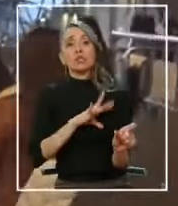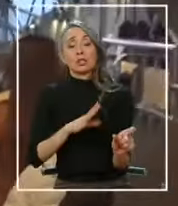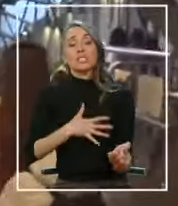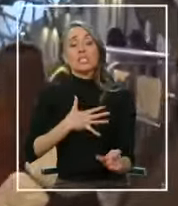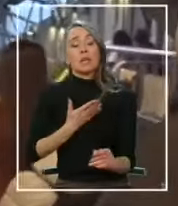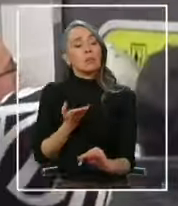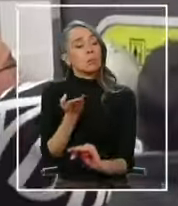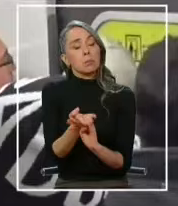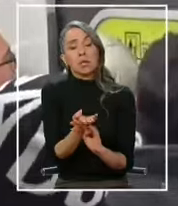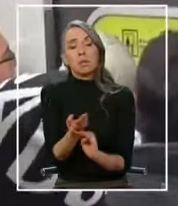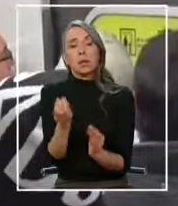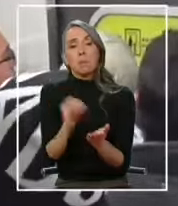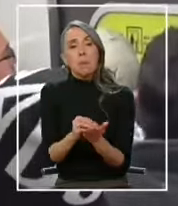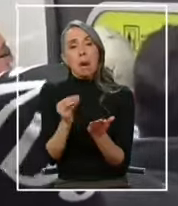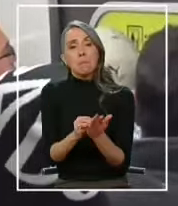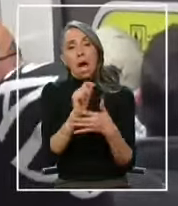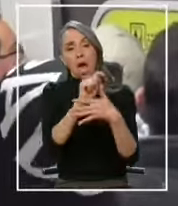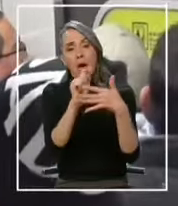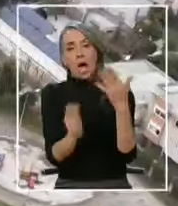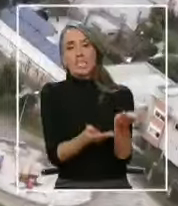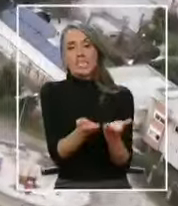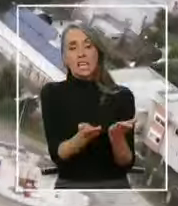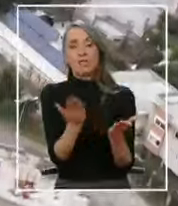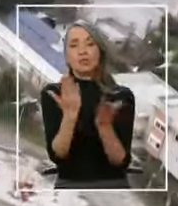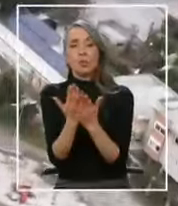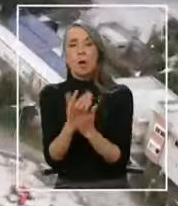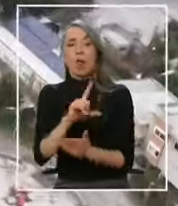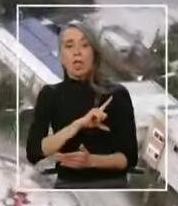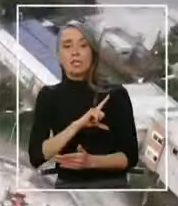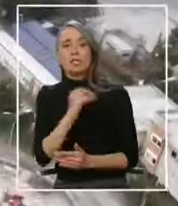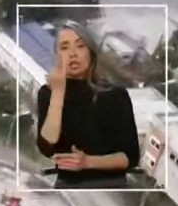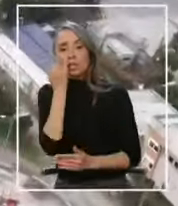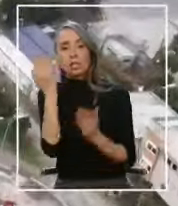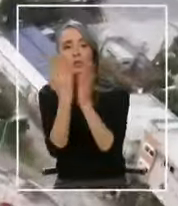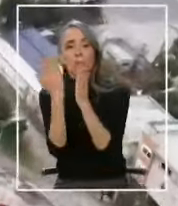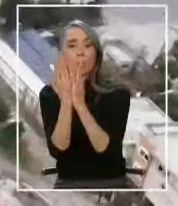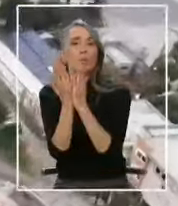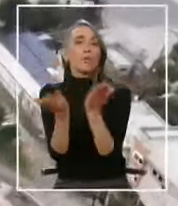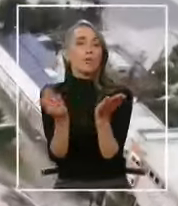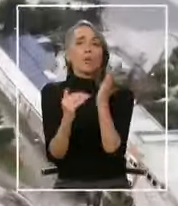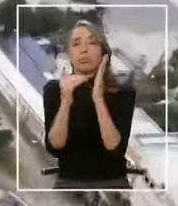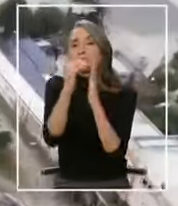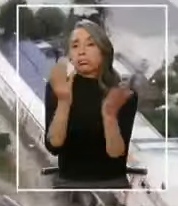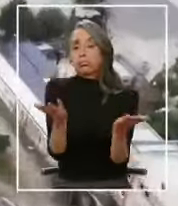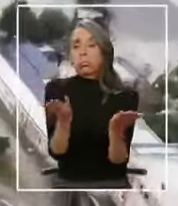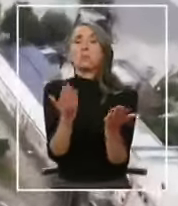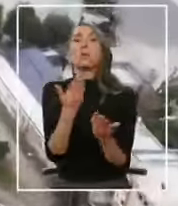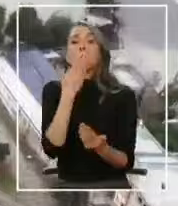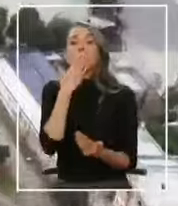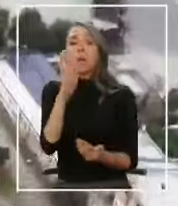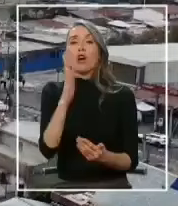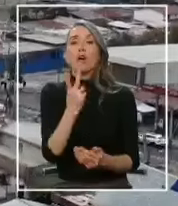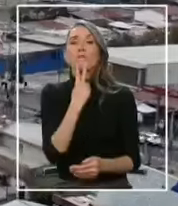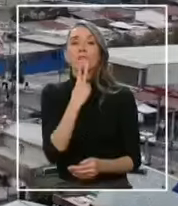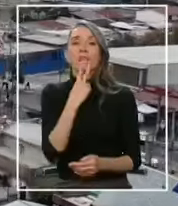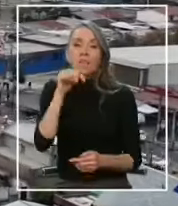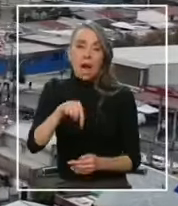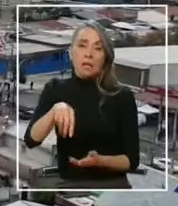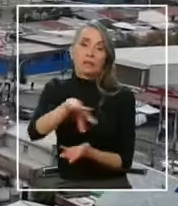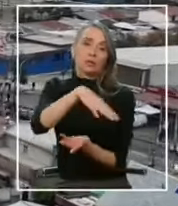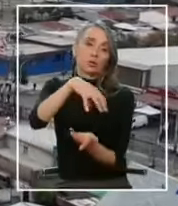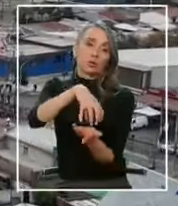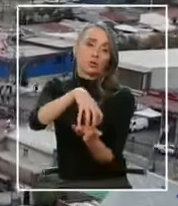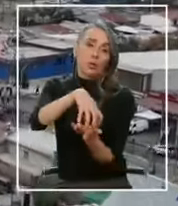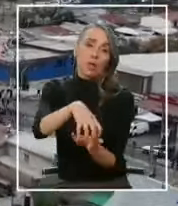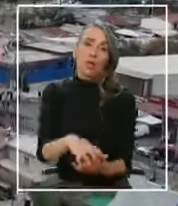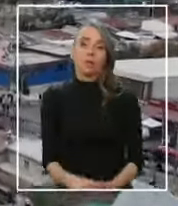que claman por mayores servicios, establecimientos educacionales e instituciones, pero por sobre todo, mejor vida de ciudad.